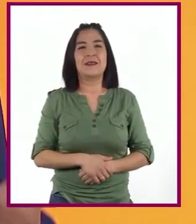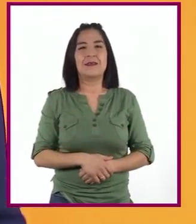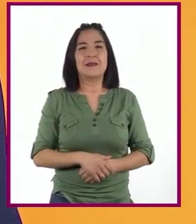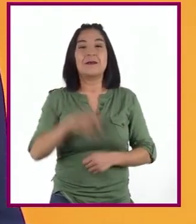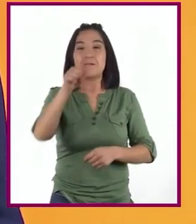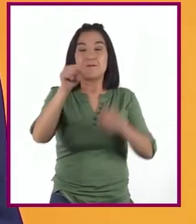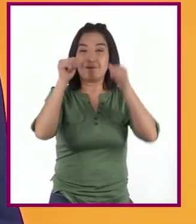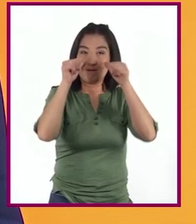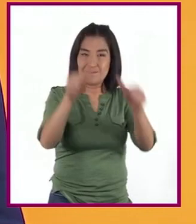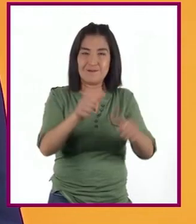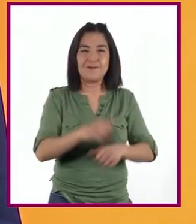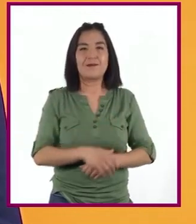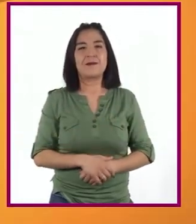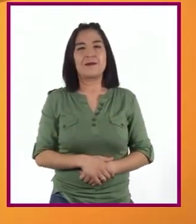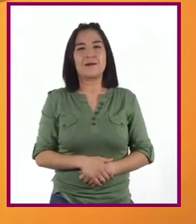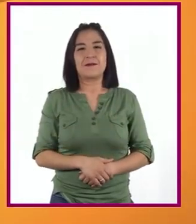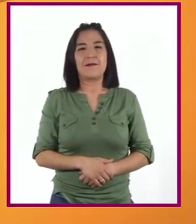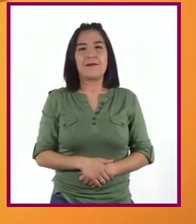Pongan atención.